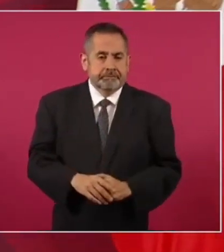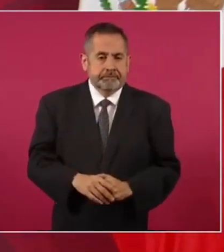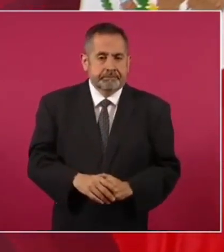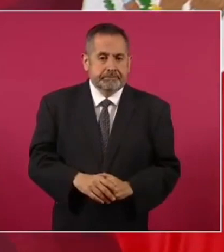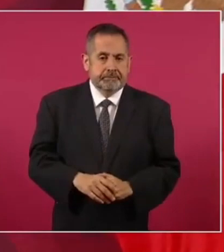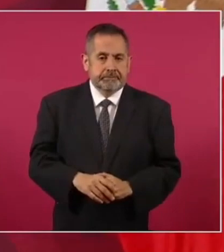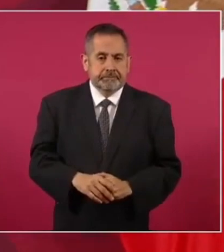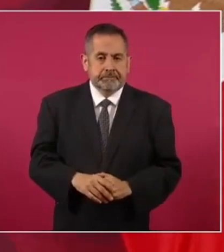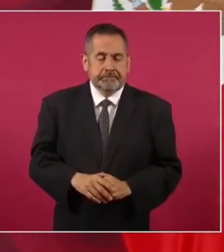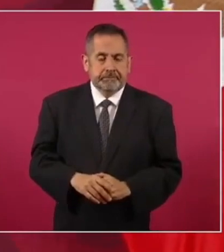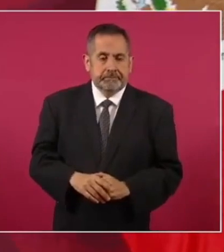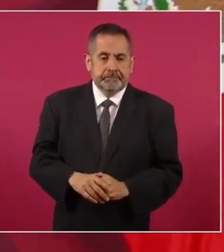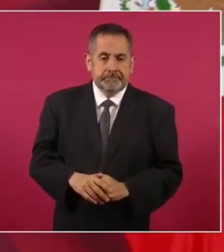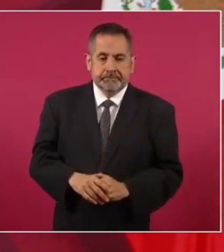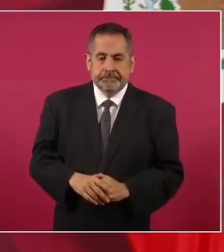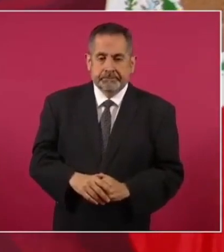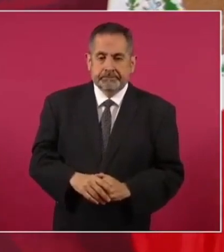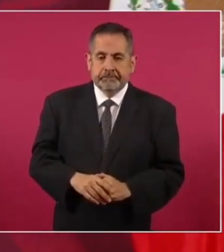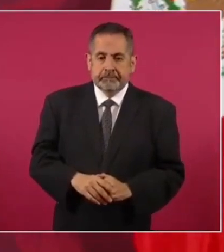amigos